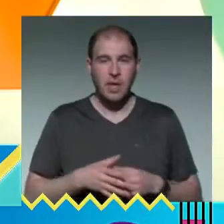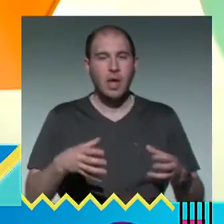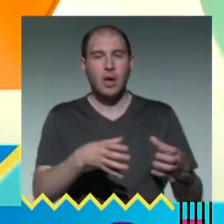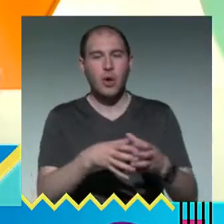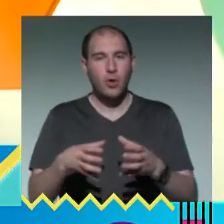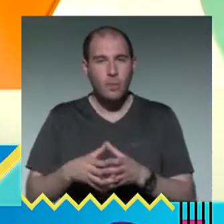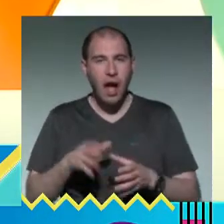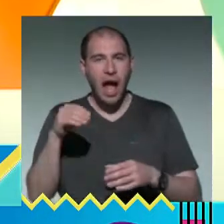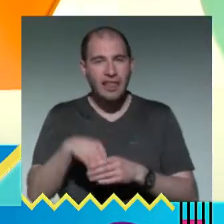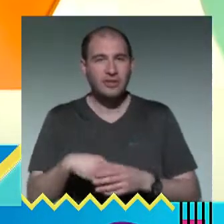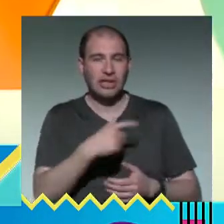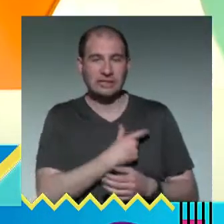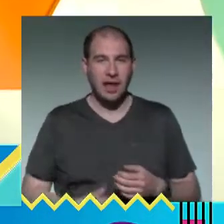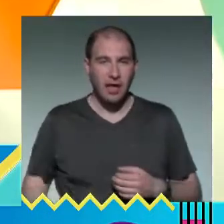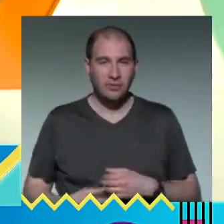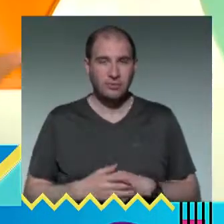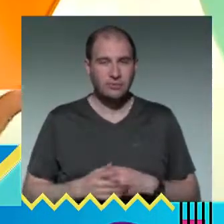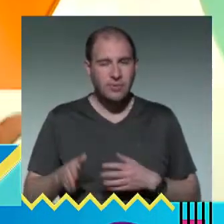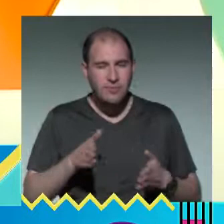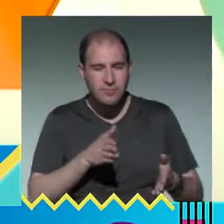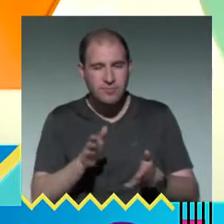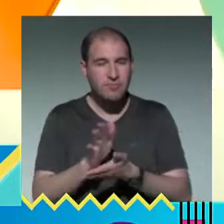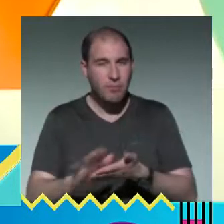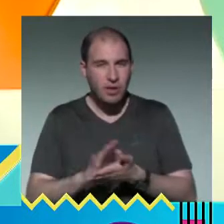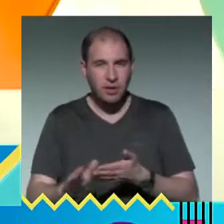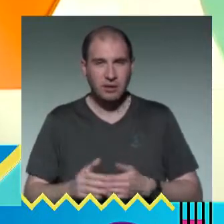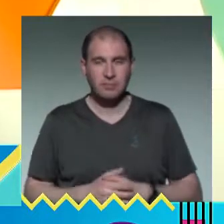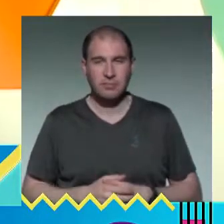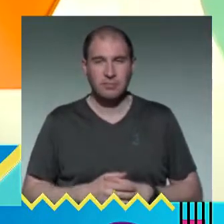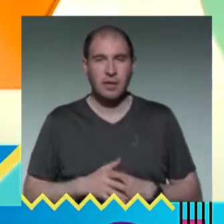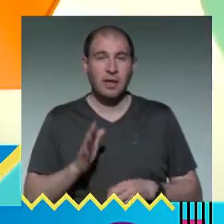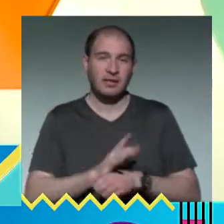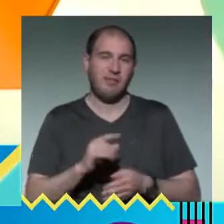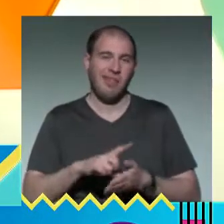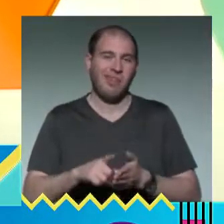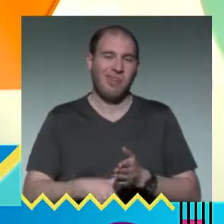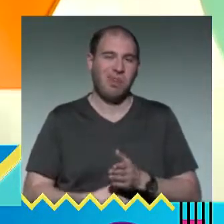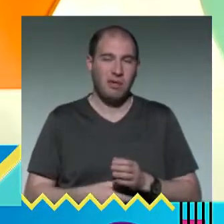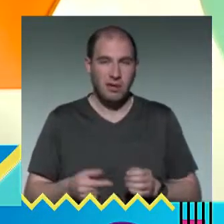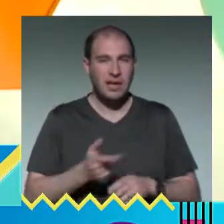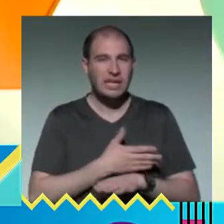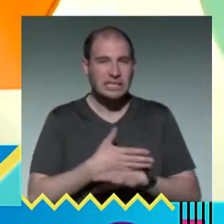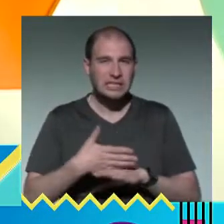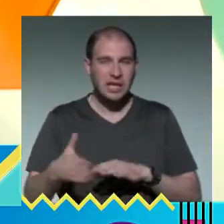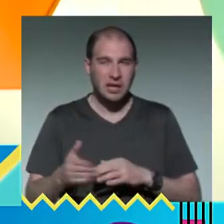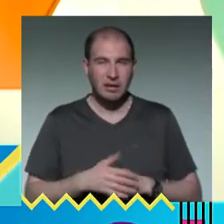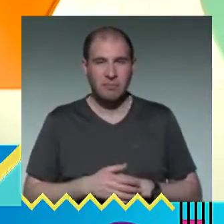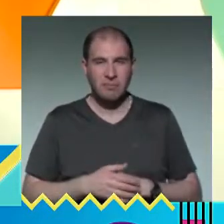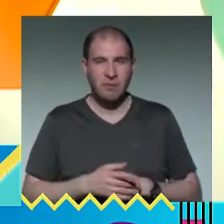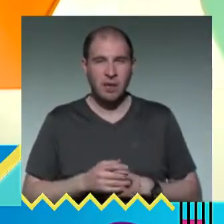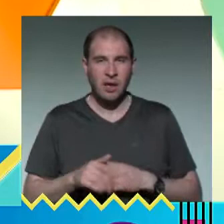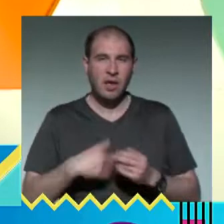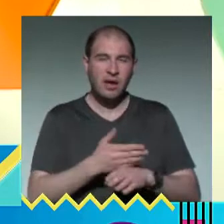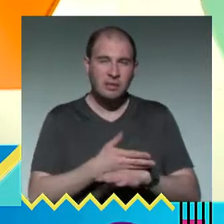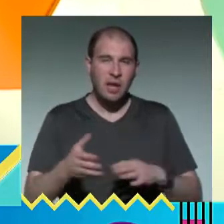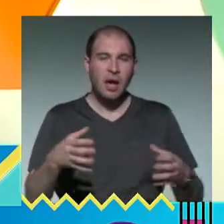grupos dentro de estos estados que tendían a la modernidad implicaban atraso. Entonces continuaron